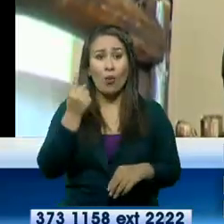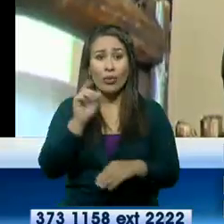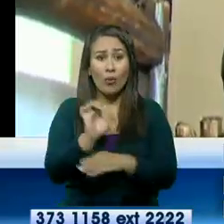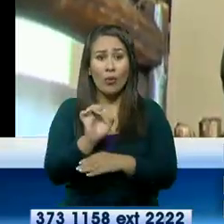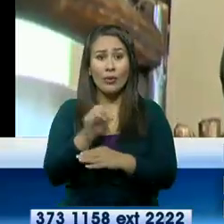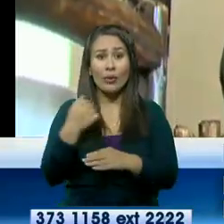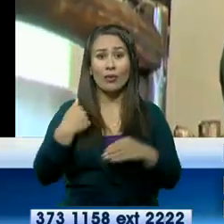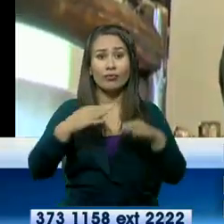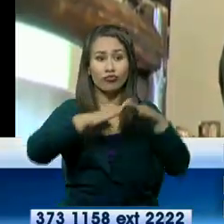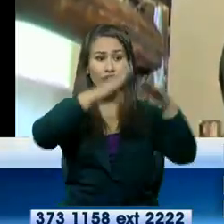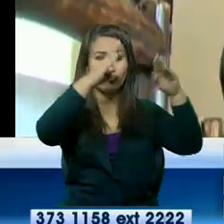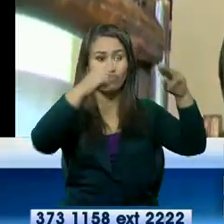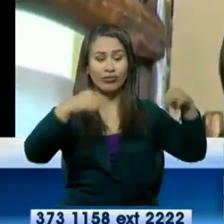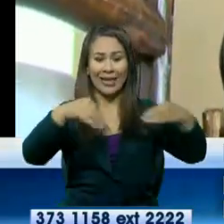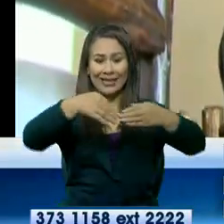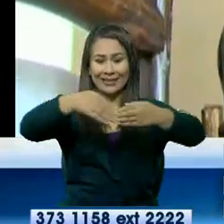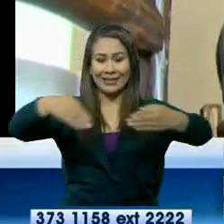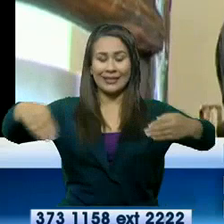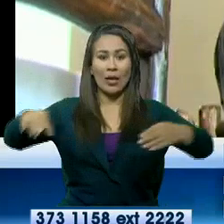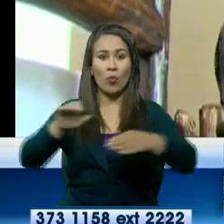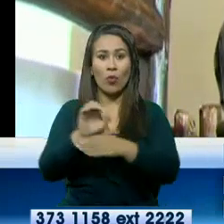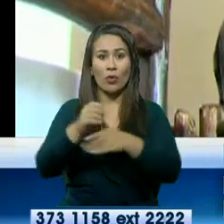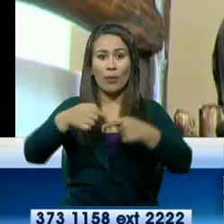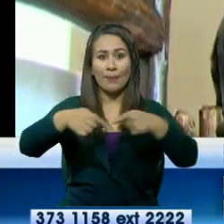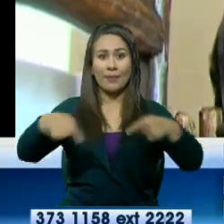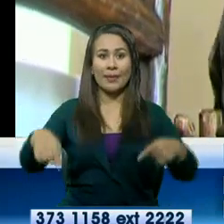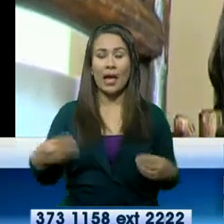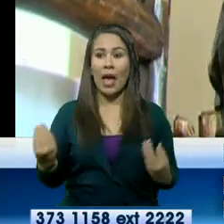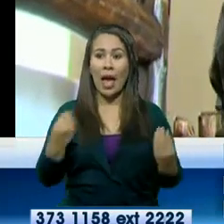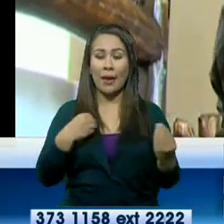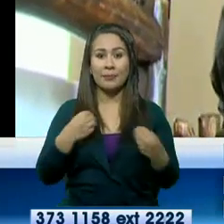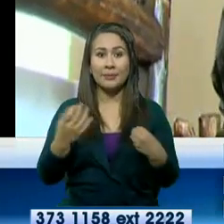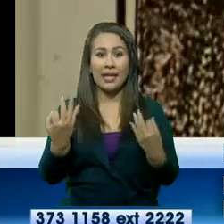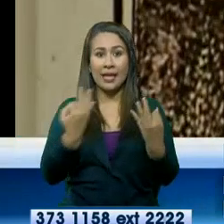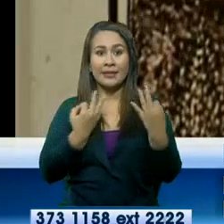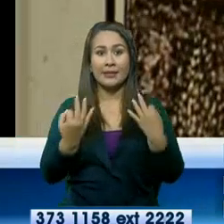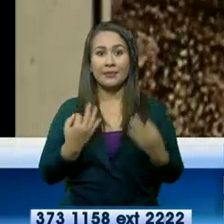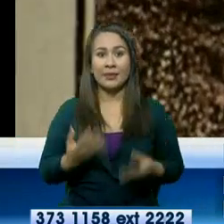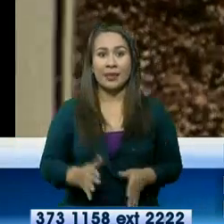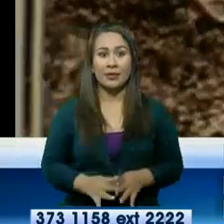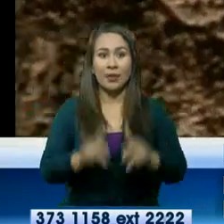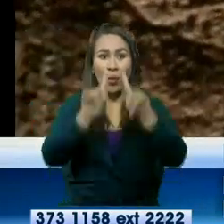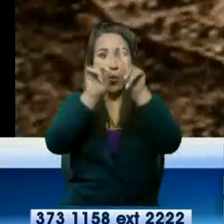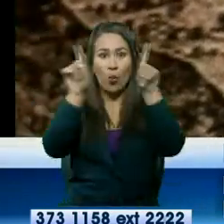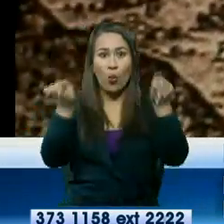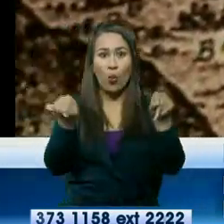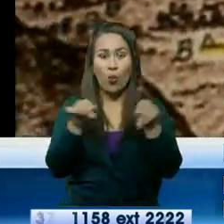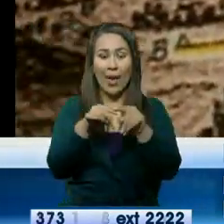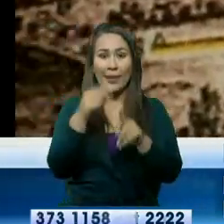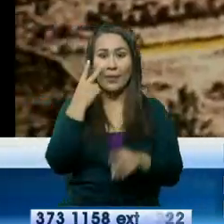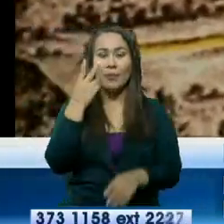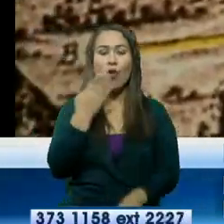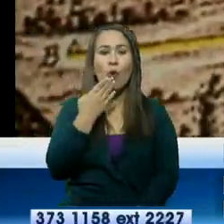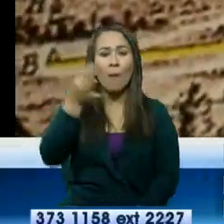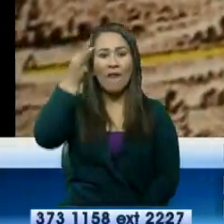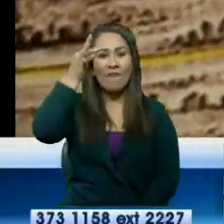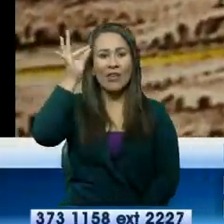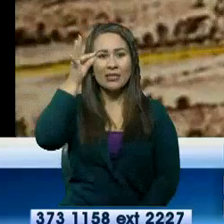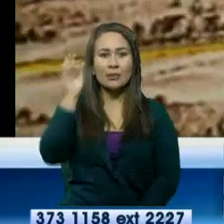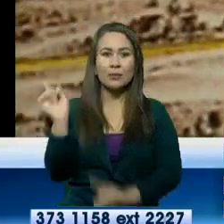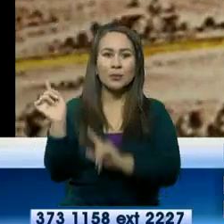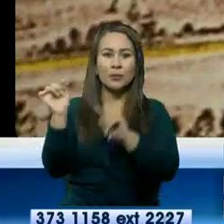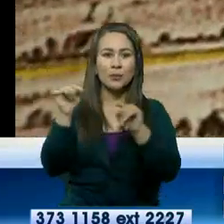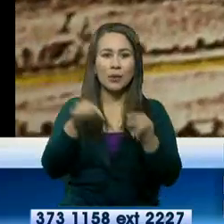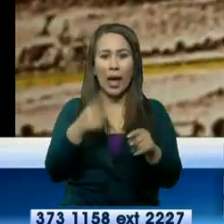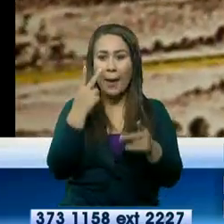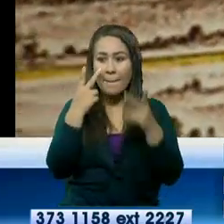montañas rodean a la línea ecuatorial. Y eso justamente explica este cuadro de la misión geodésica francesa, cómo ellos tuvieron la ventaja de